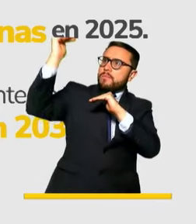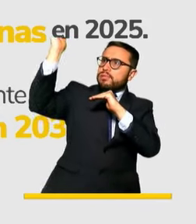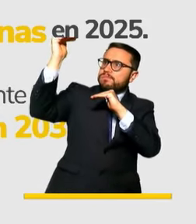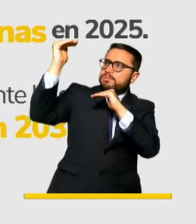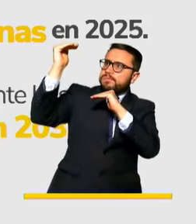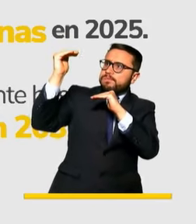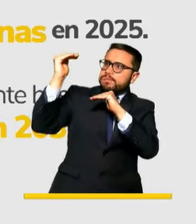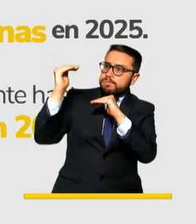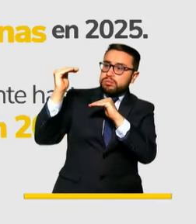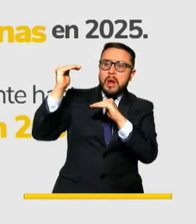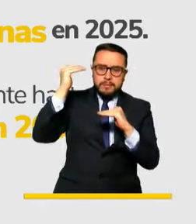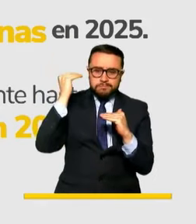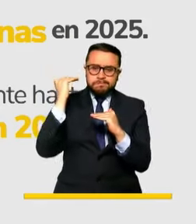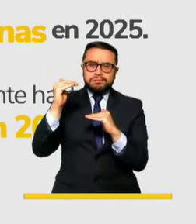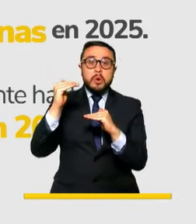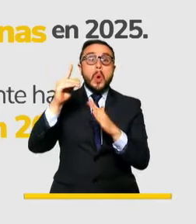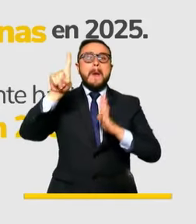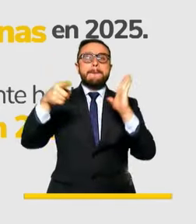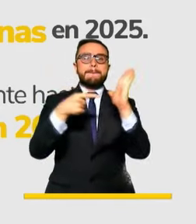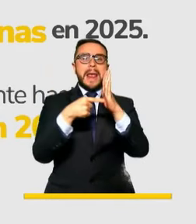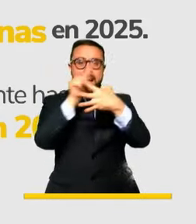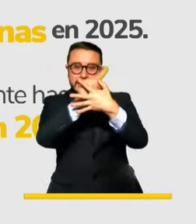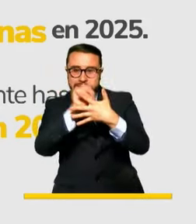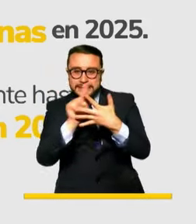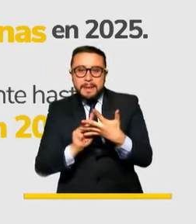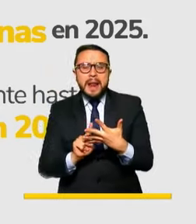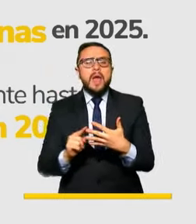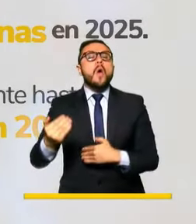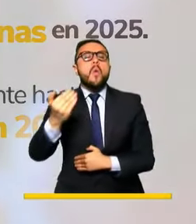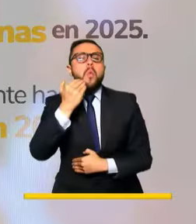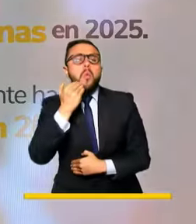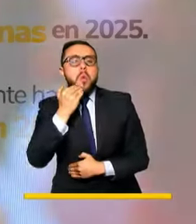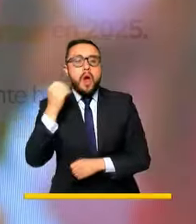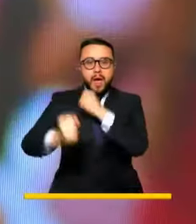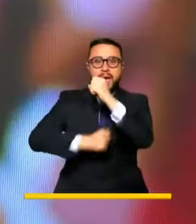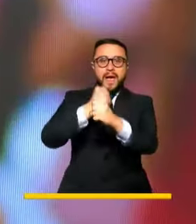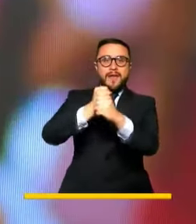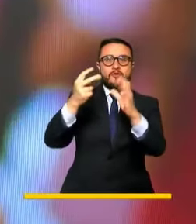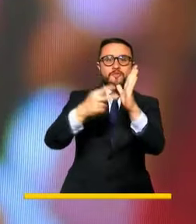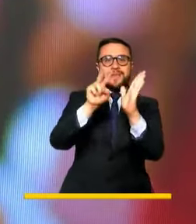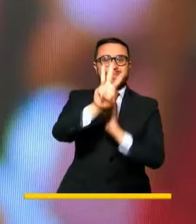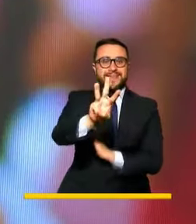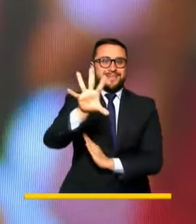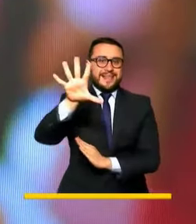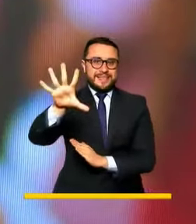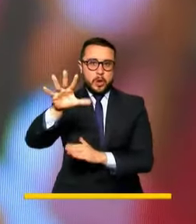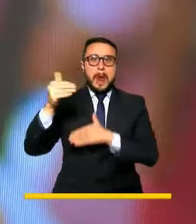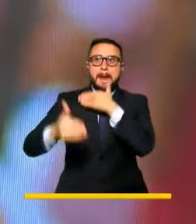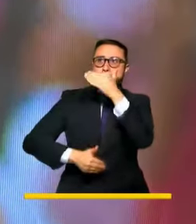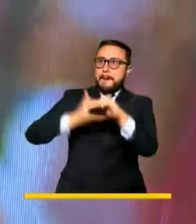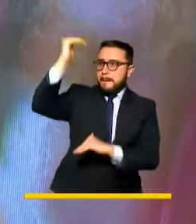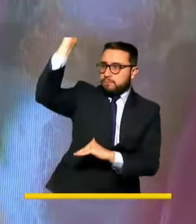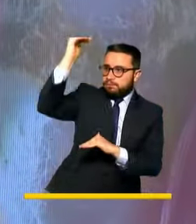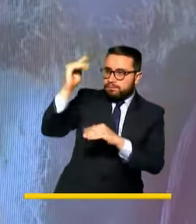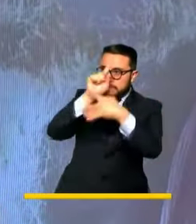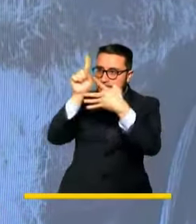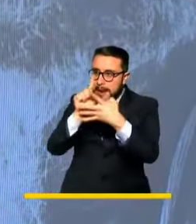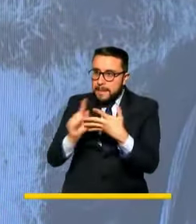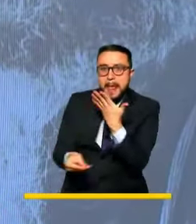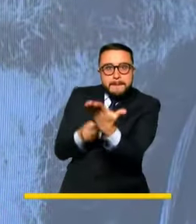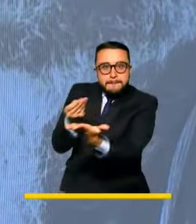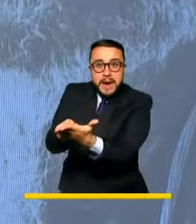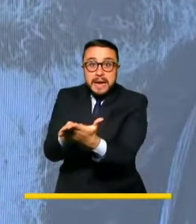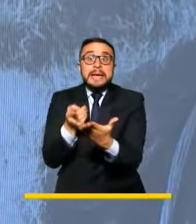hasta llegar a mil semanas en el año dos mil treinta y cinco. La reforma pensional beneficia a millones